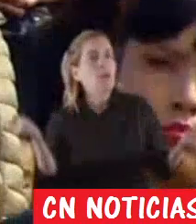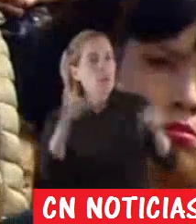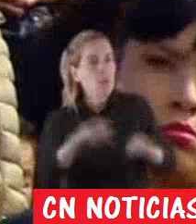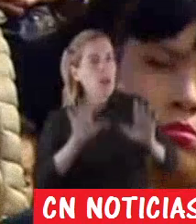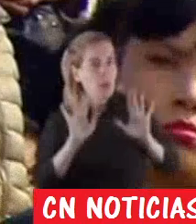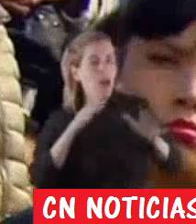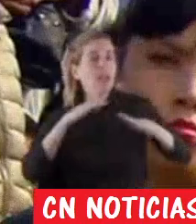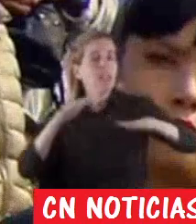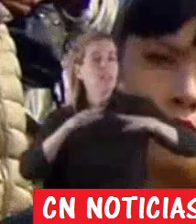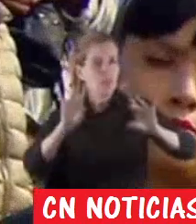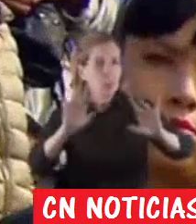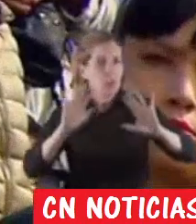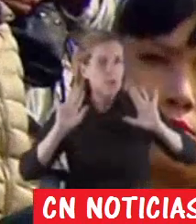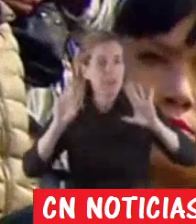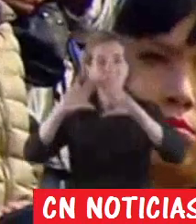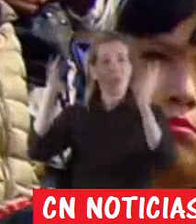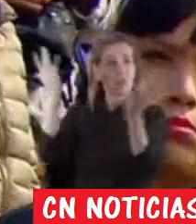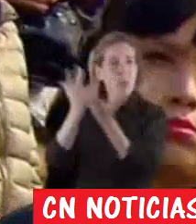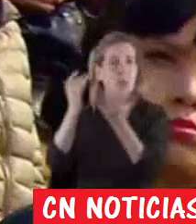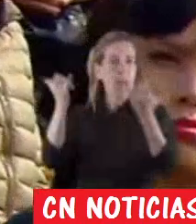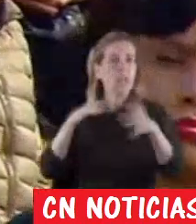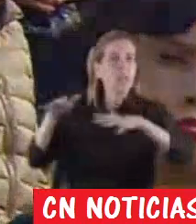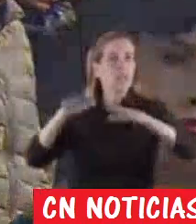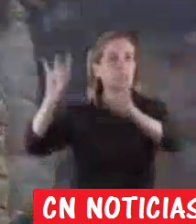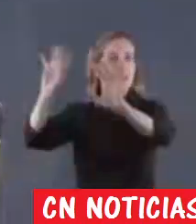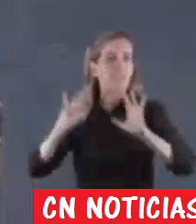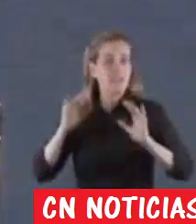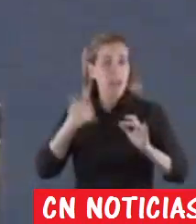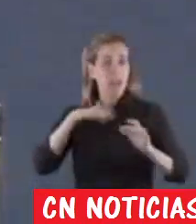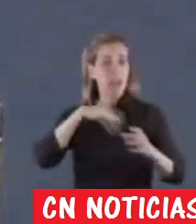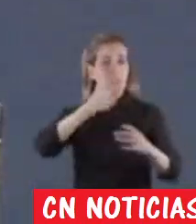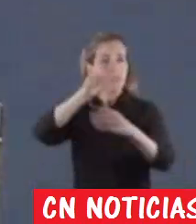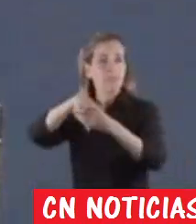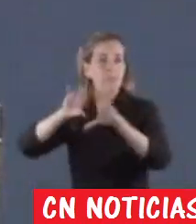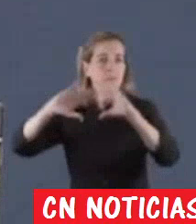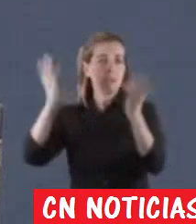muy complejas, porque el mundo además está complicado, y nosotros somos parte de ese mundo.